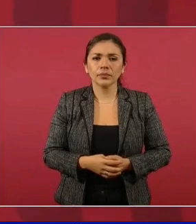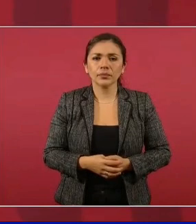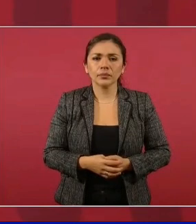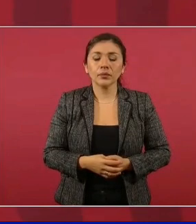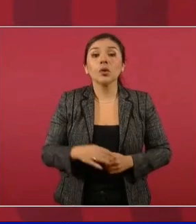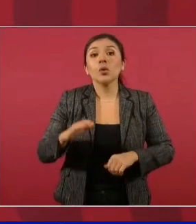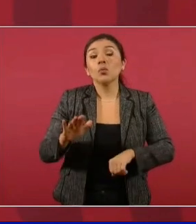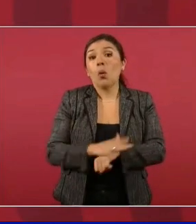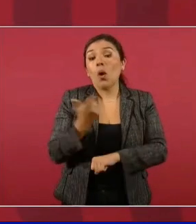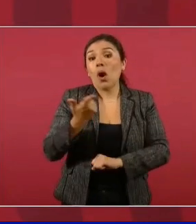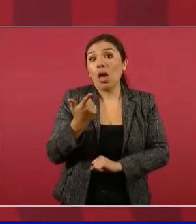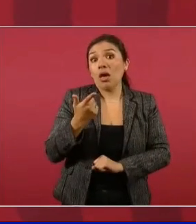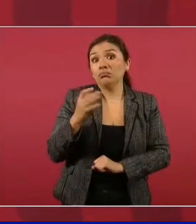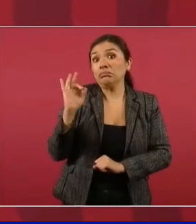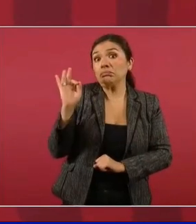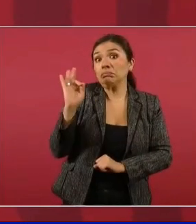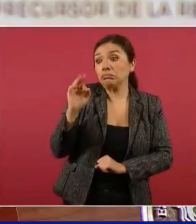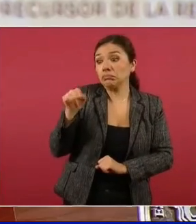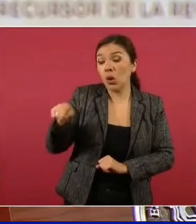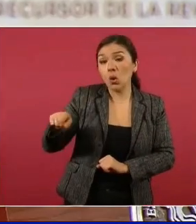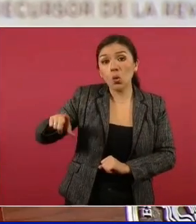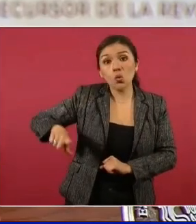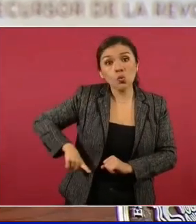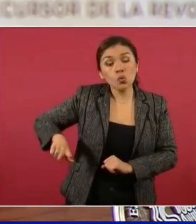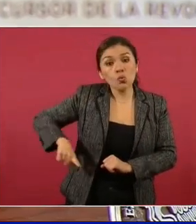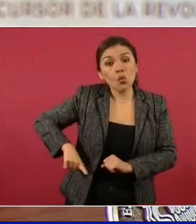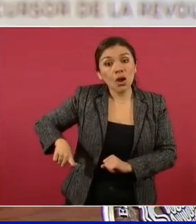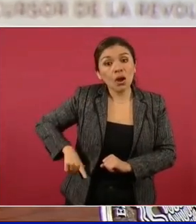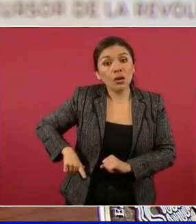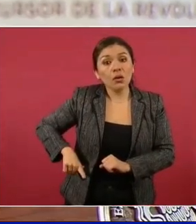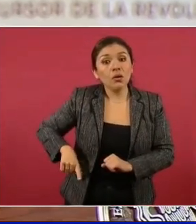porque puede ser que el gobierno